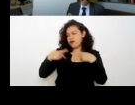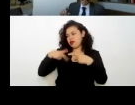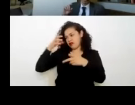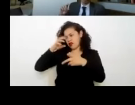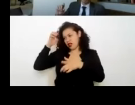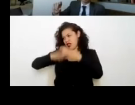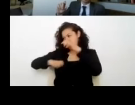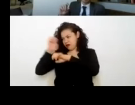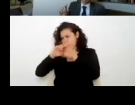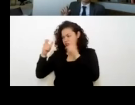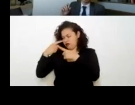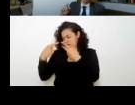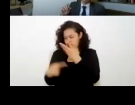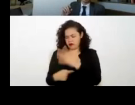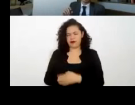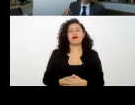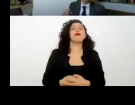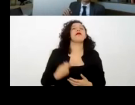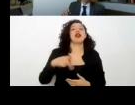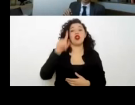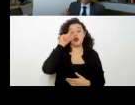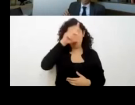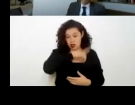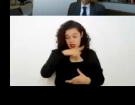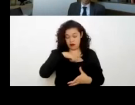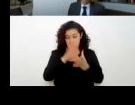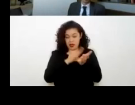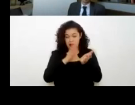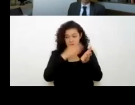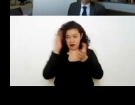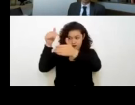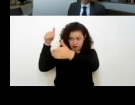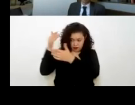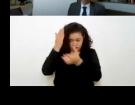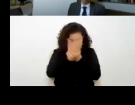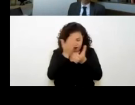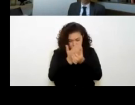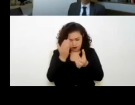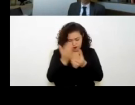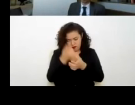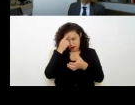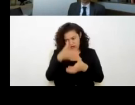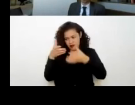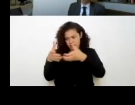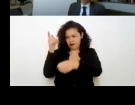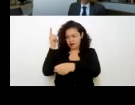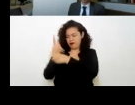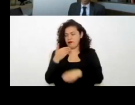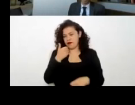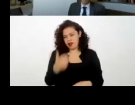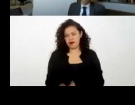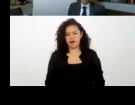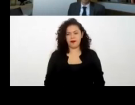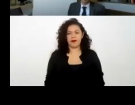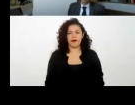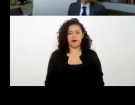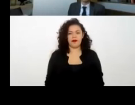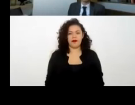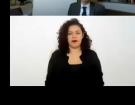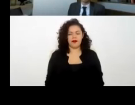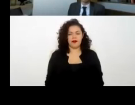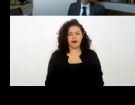Pero tienes que tú ya crear ese expediente de identificación y sobre todo cuando rebases ese umbral